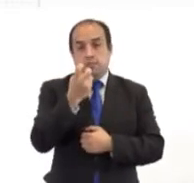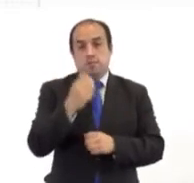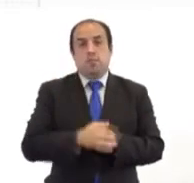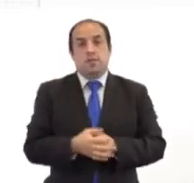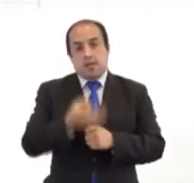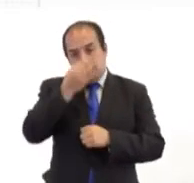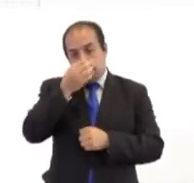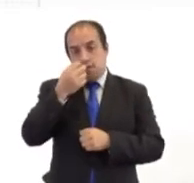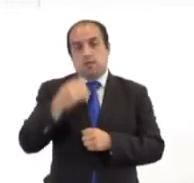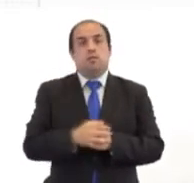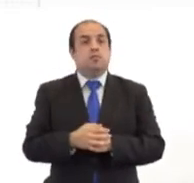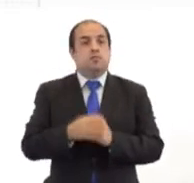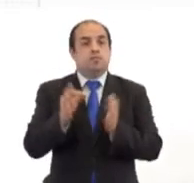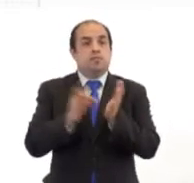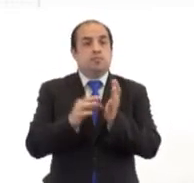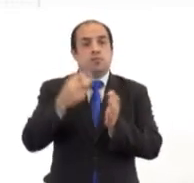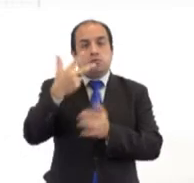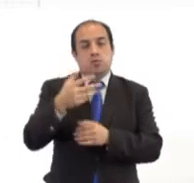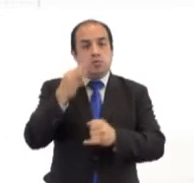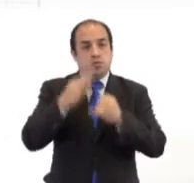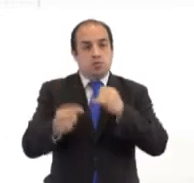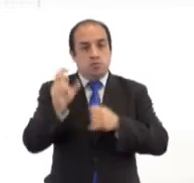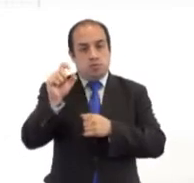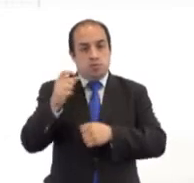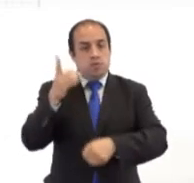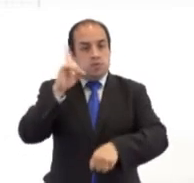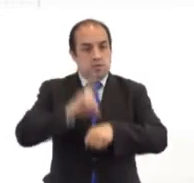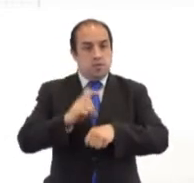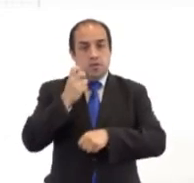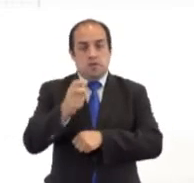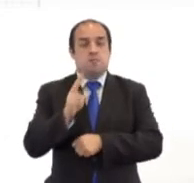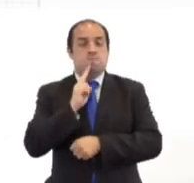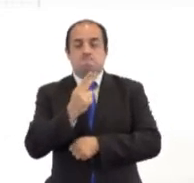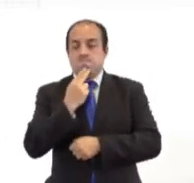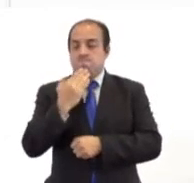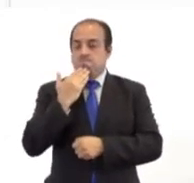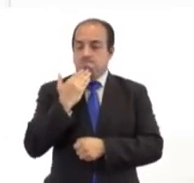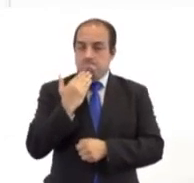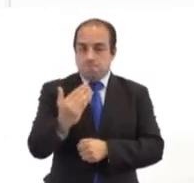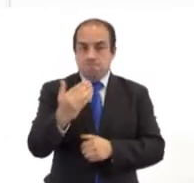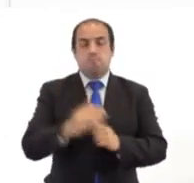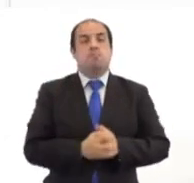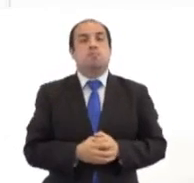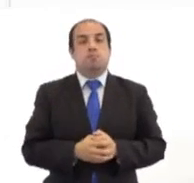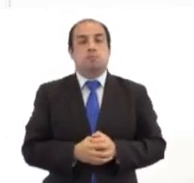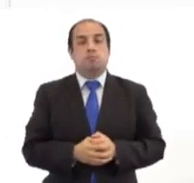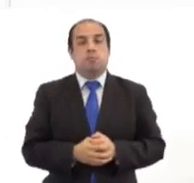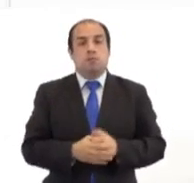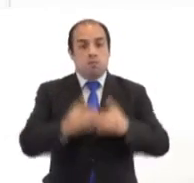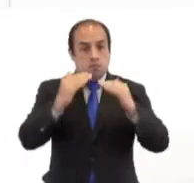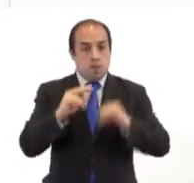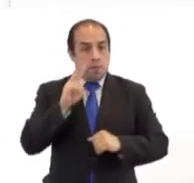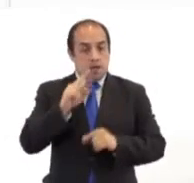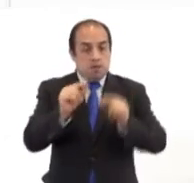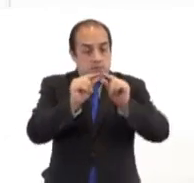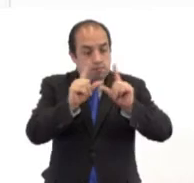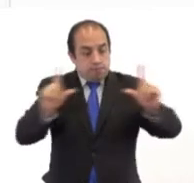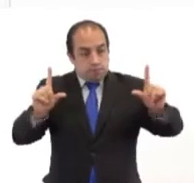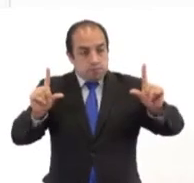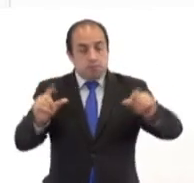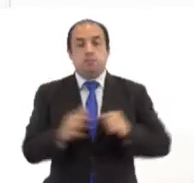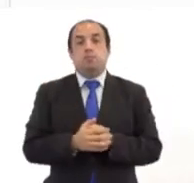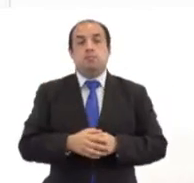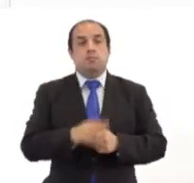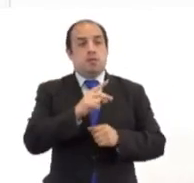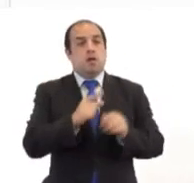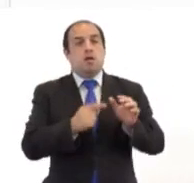de 0.8 en los últimos 20 días, que es una muy buena noticia, la verdad. Siguiente. Aquí pueden ver el zoom, vamos muy de la mano con